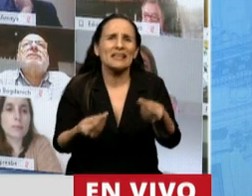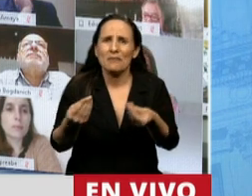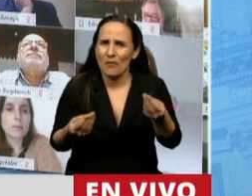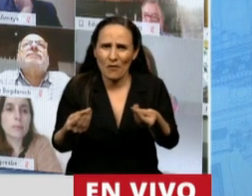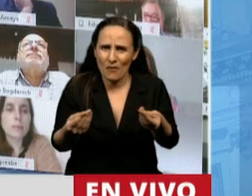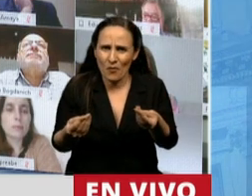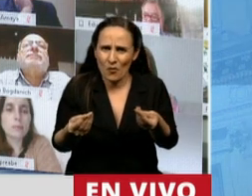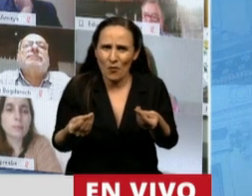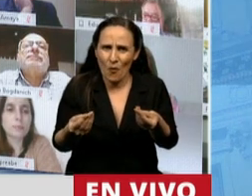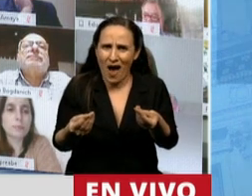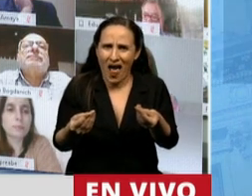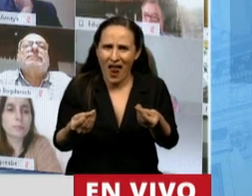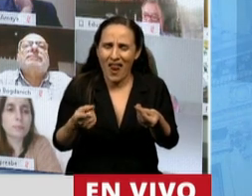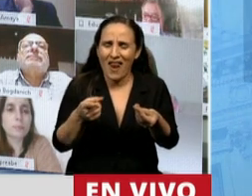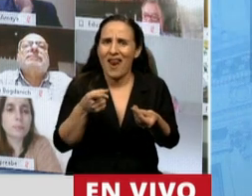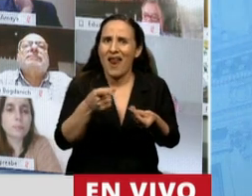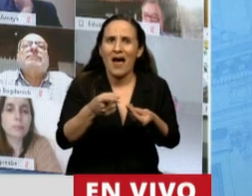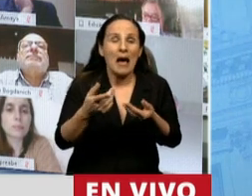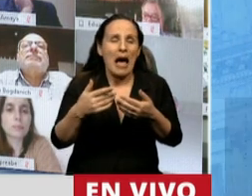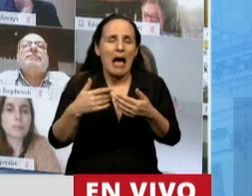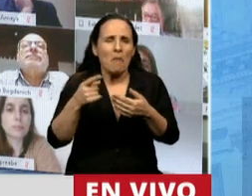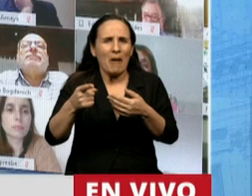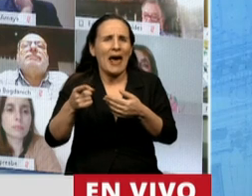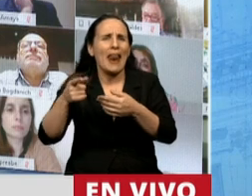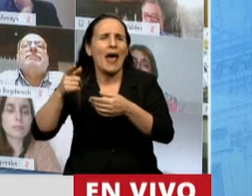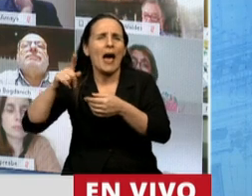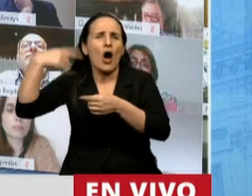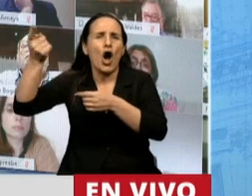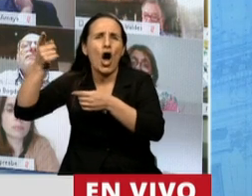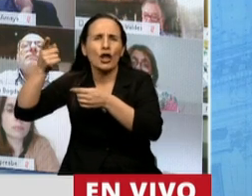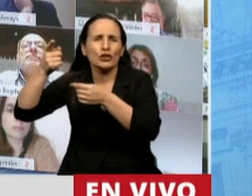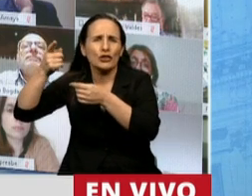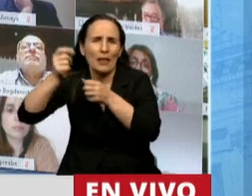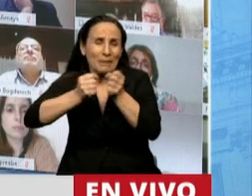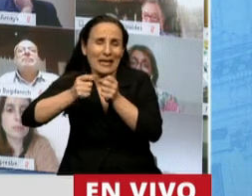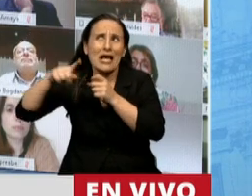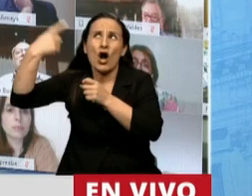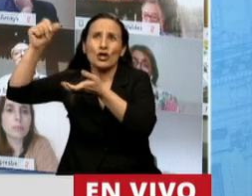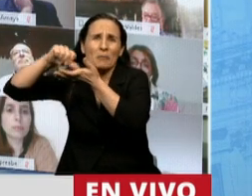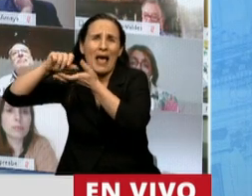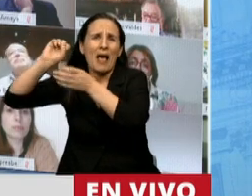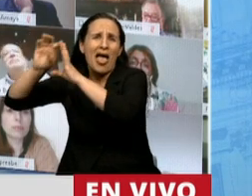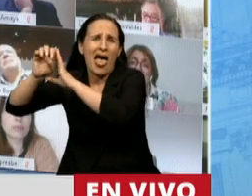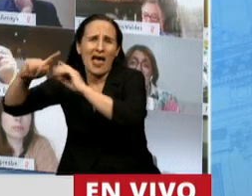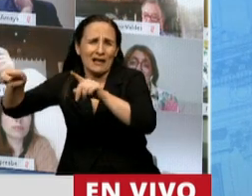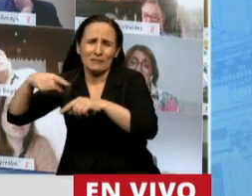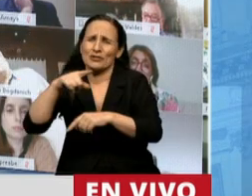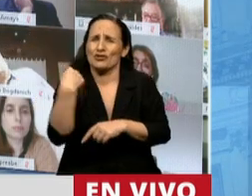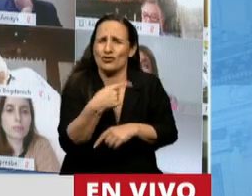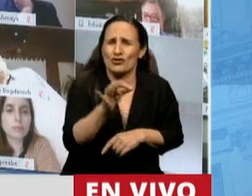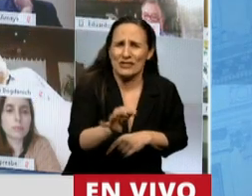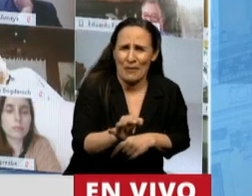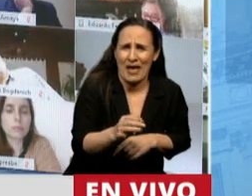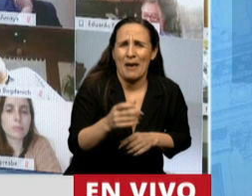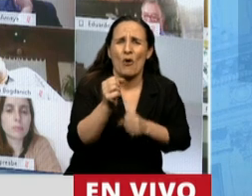círculo de las posibles fugas que se pueden dar todos sabemos que las empresas tienen abogados